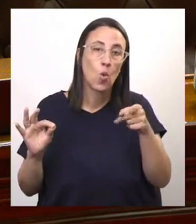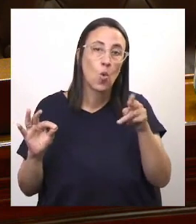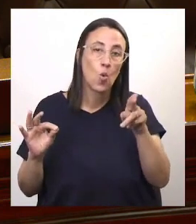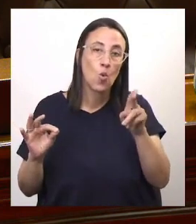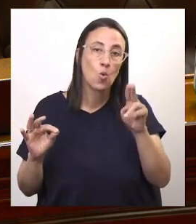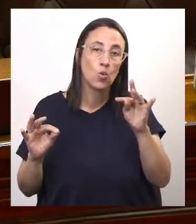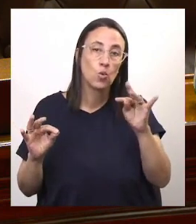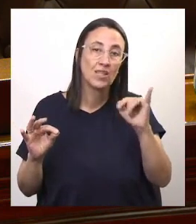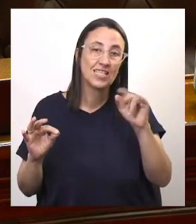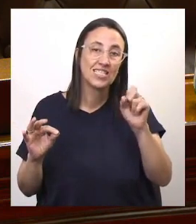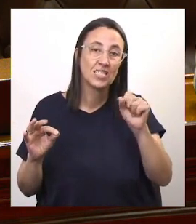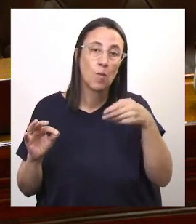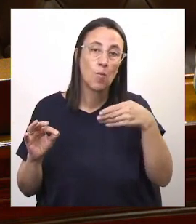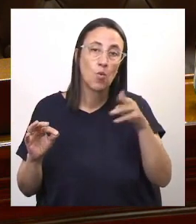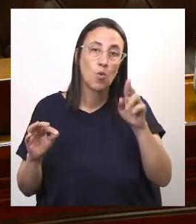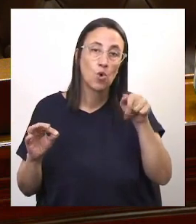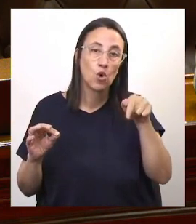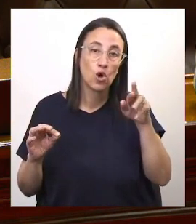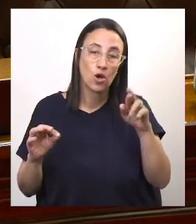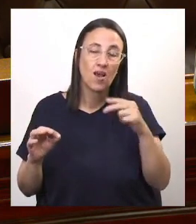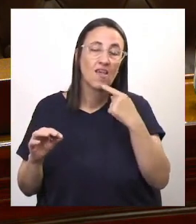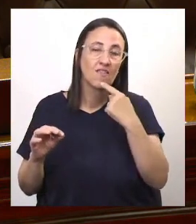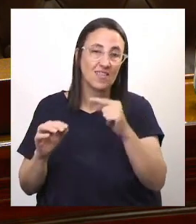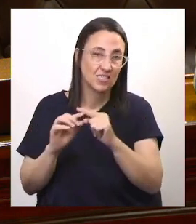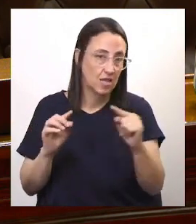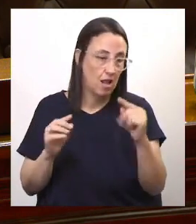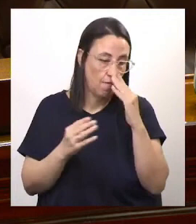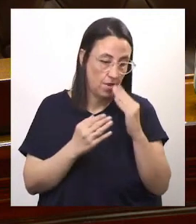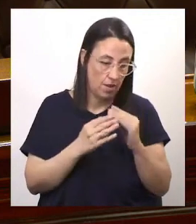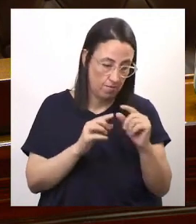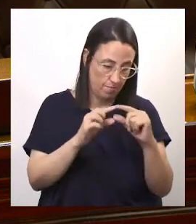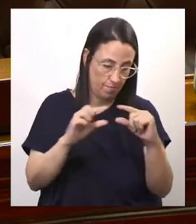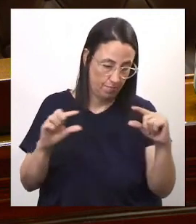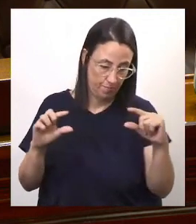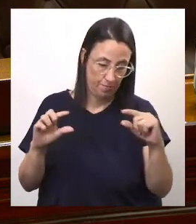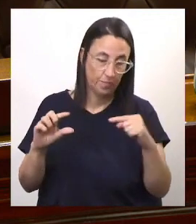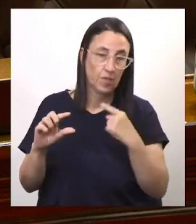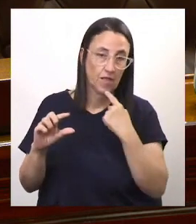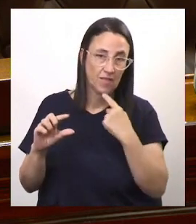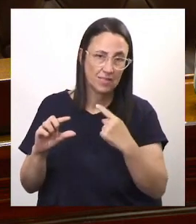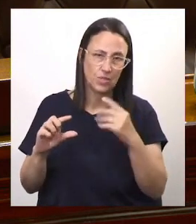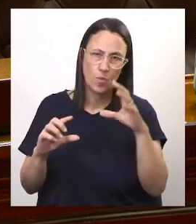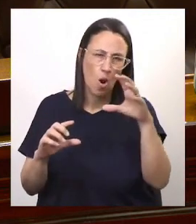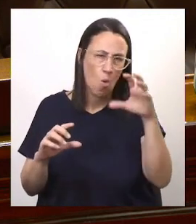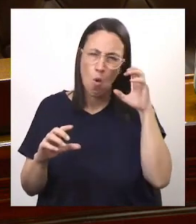termina con unas palabras que yo nunca podré olvidar: